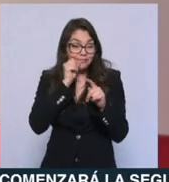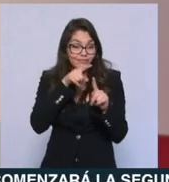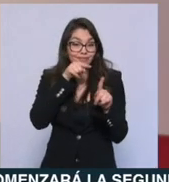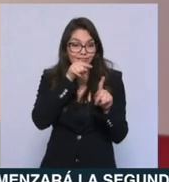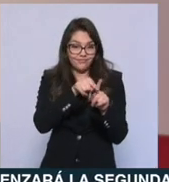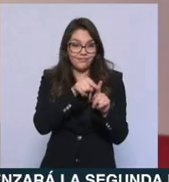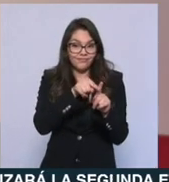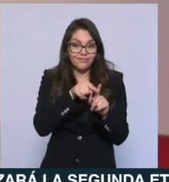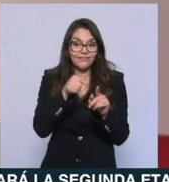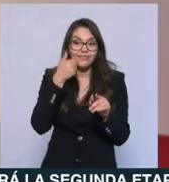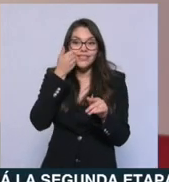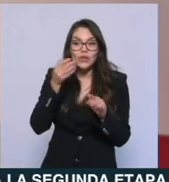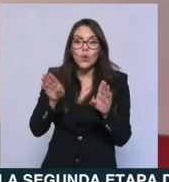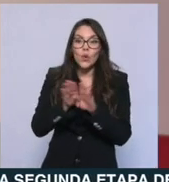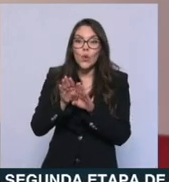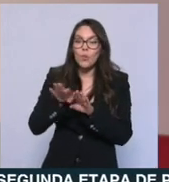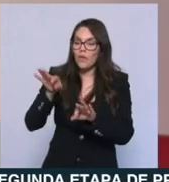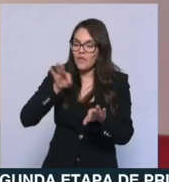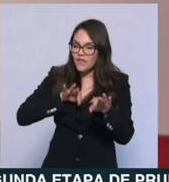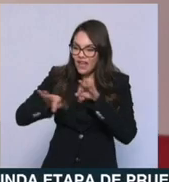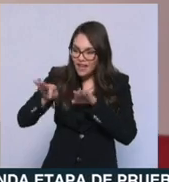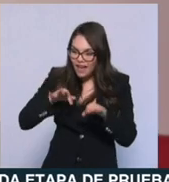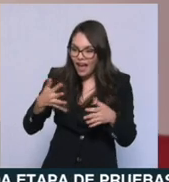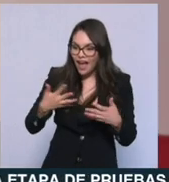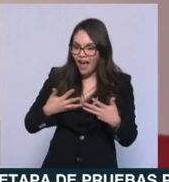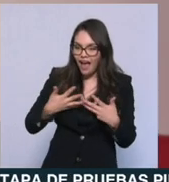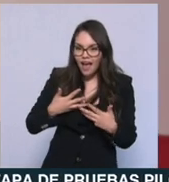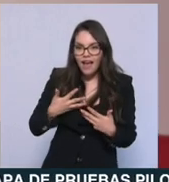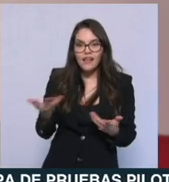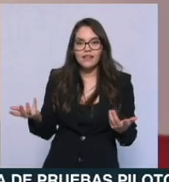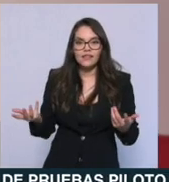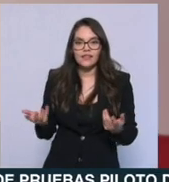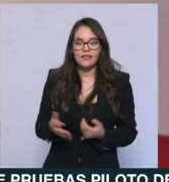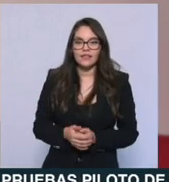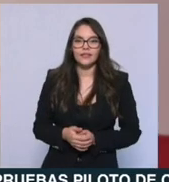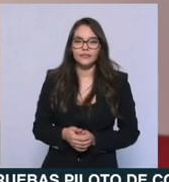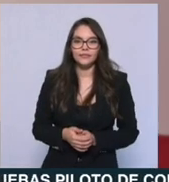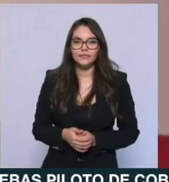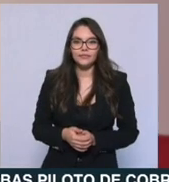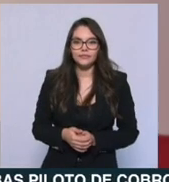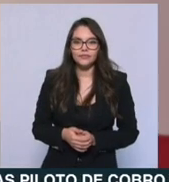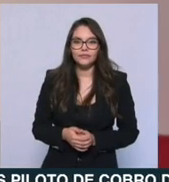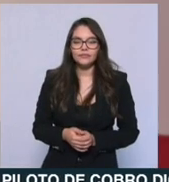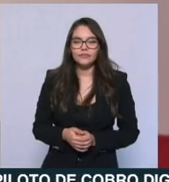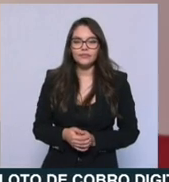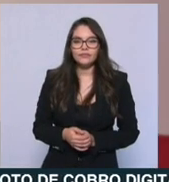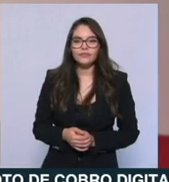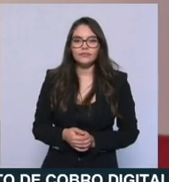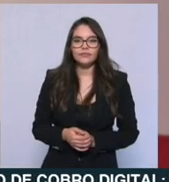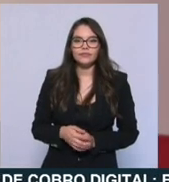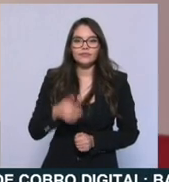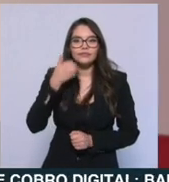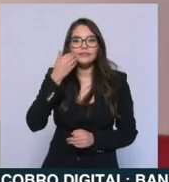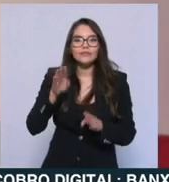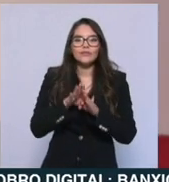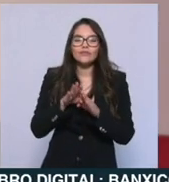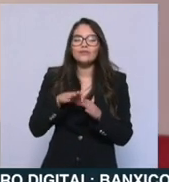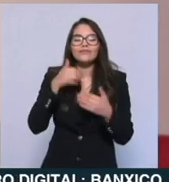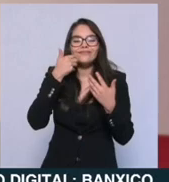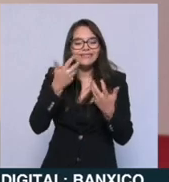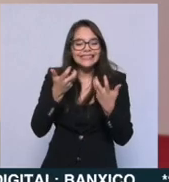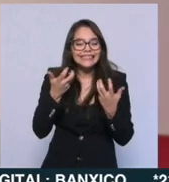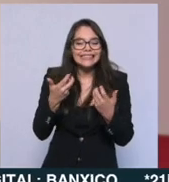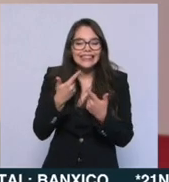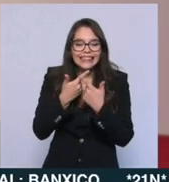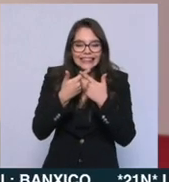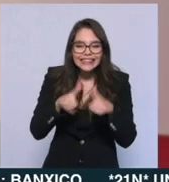incluye pues esa capacidad de trabajo, esa ansia también de libertad, de saber